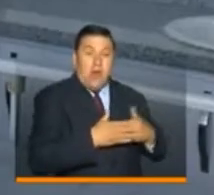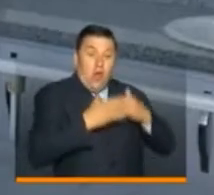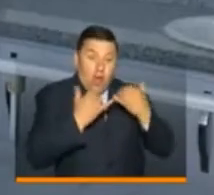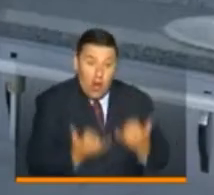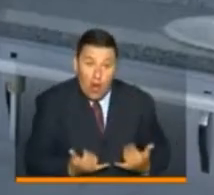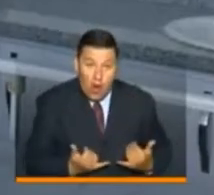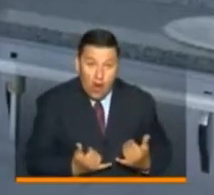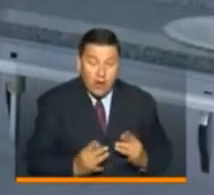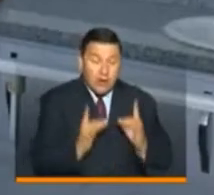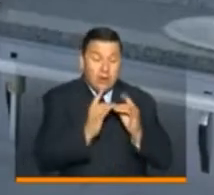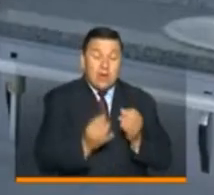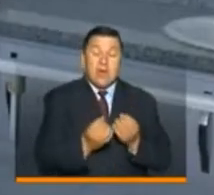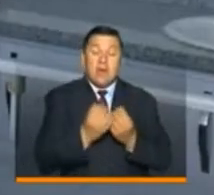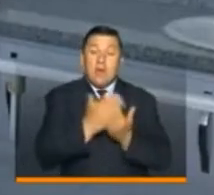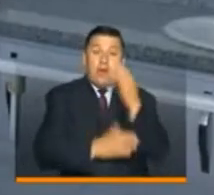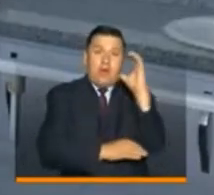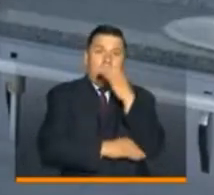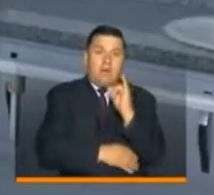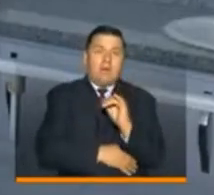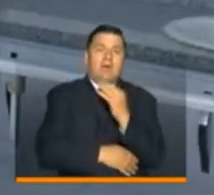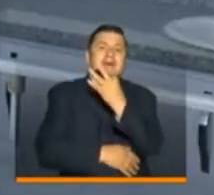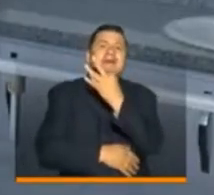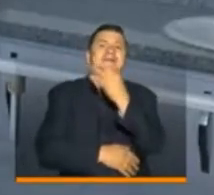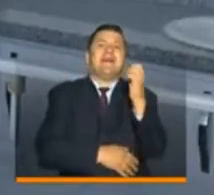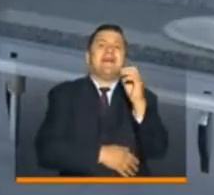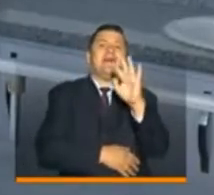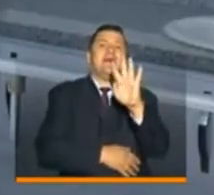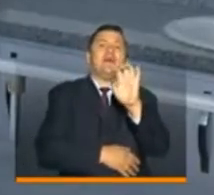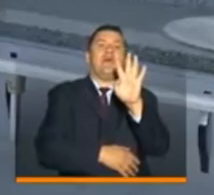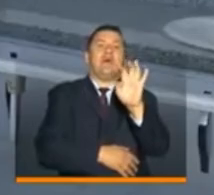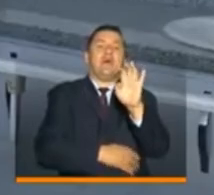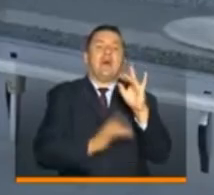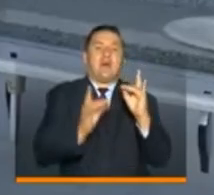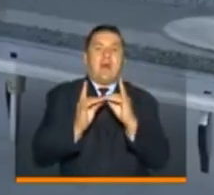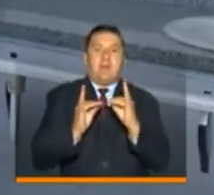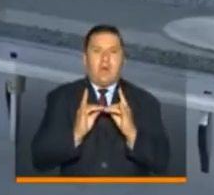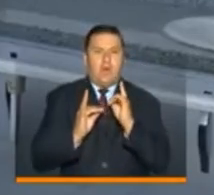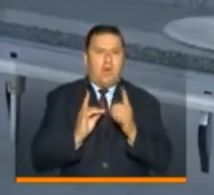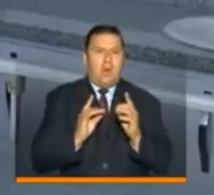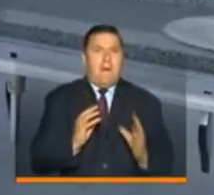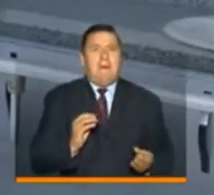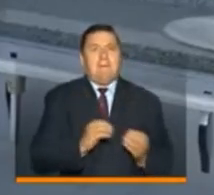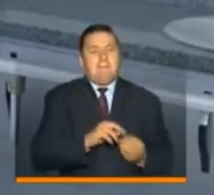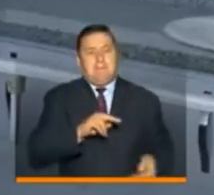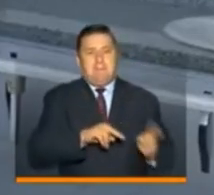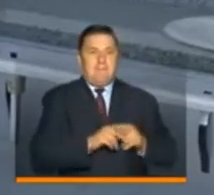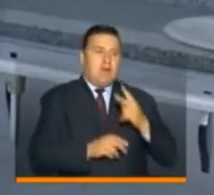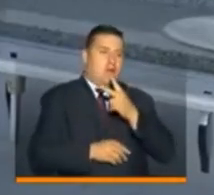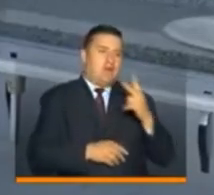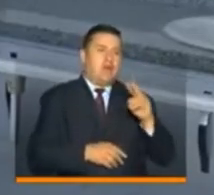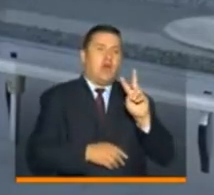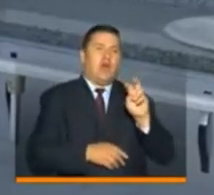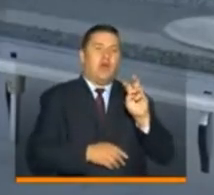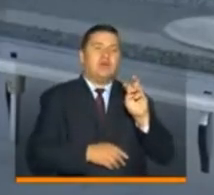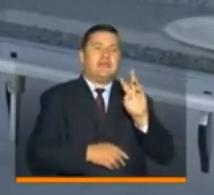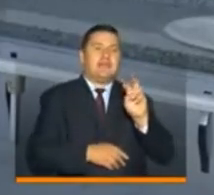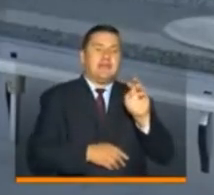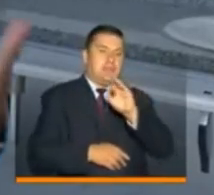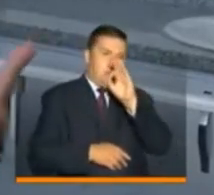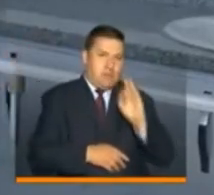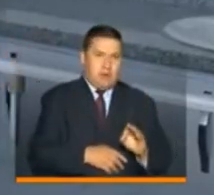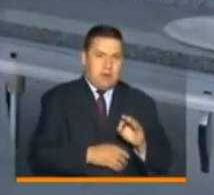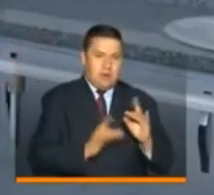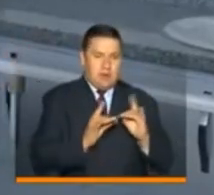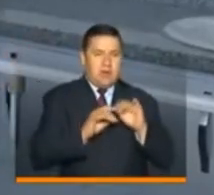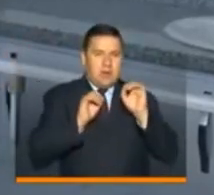Hoy, presidente y colombianos, ya tenemos 394 camas, un aumento del 287% en